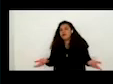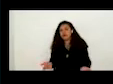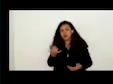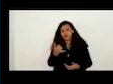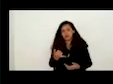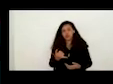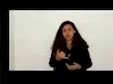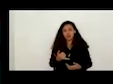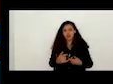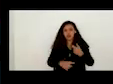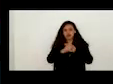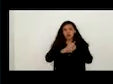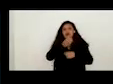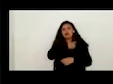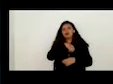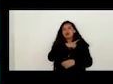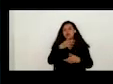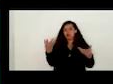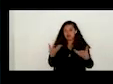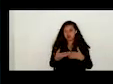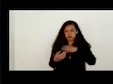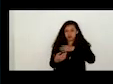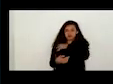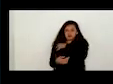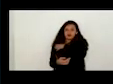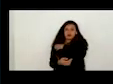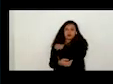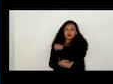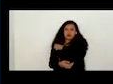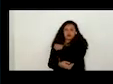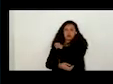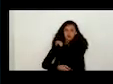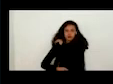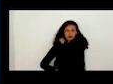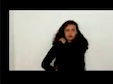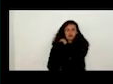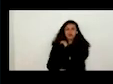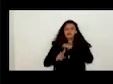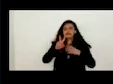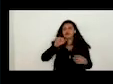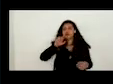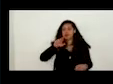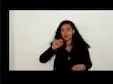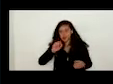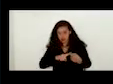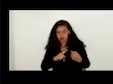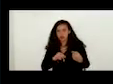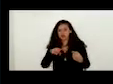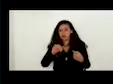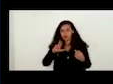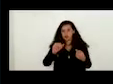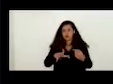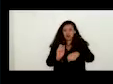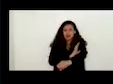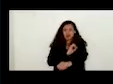salud. Entonces, las vitaminas y las minerales, rompiendo el primer mito, no nos aportan energía. En ocasiones